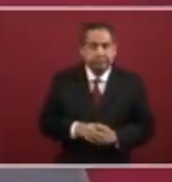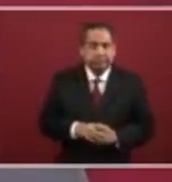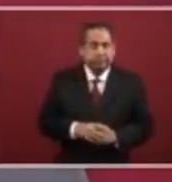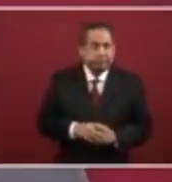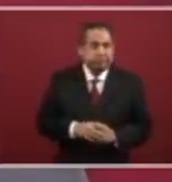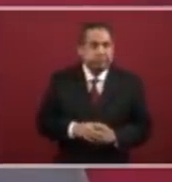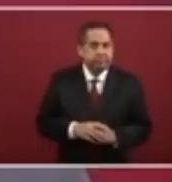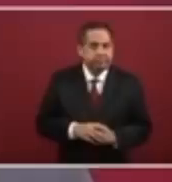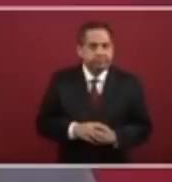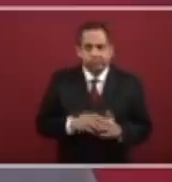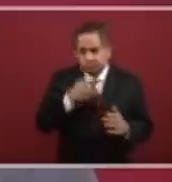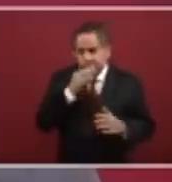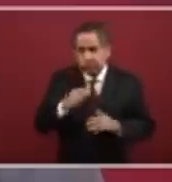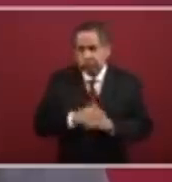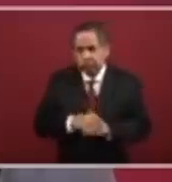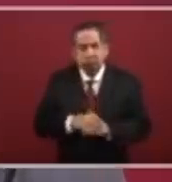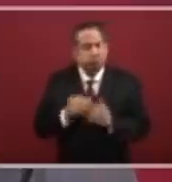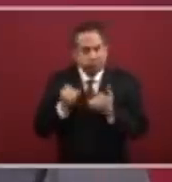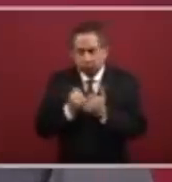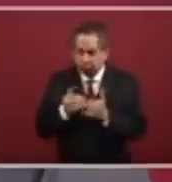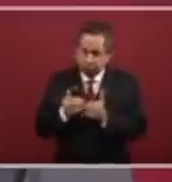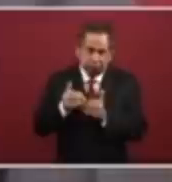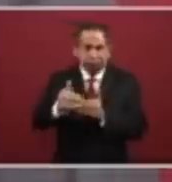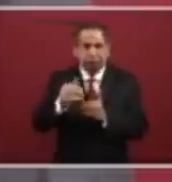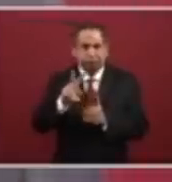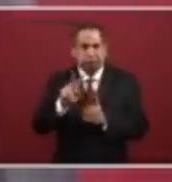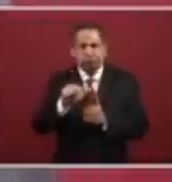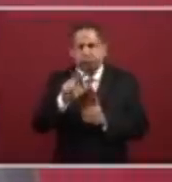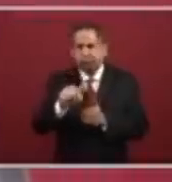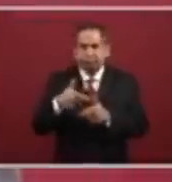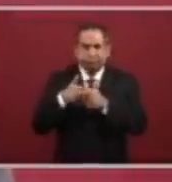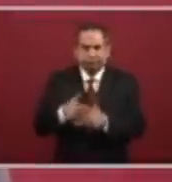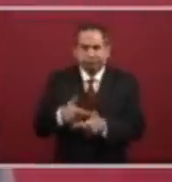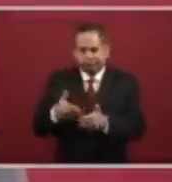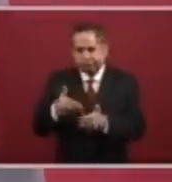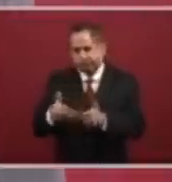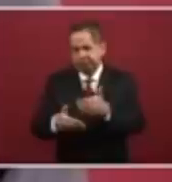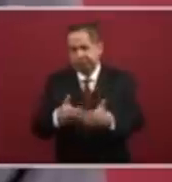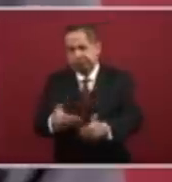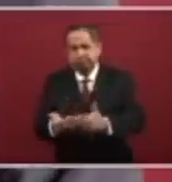y vamos hacia adelante. No